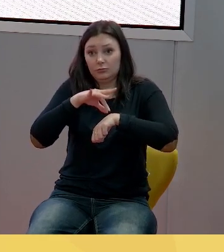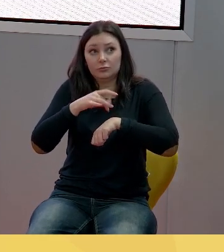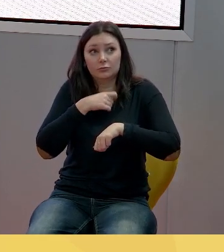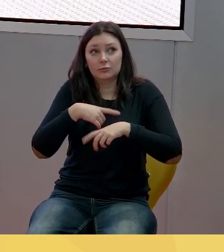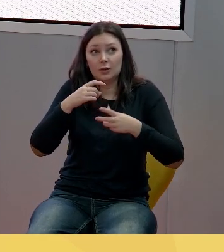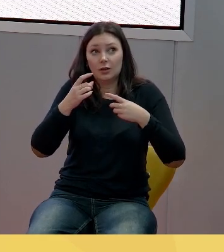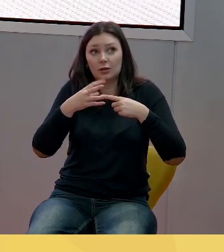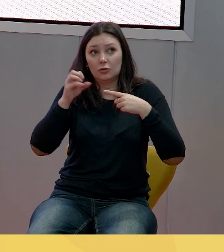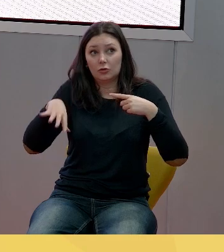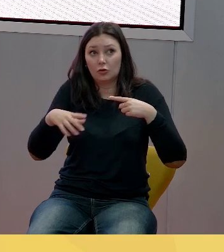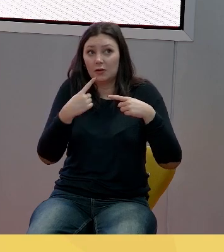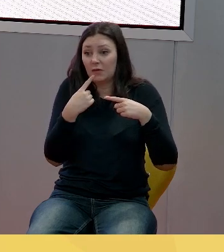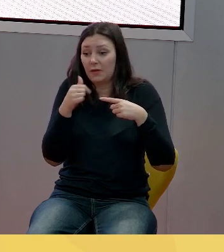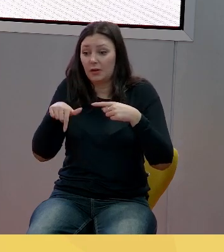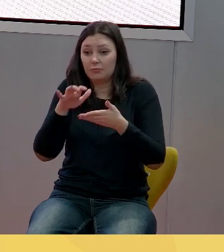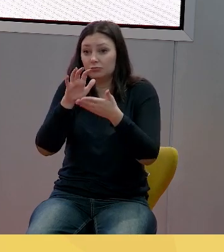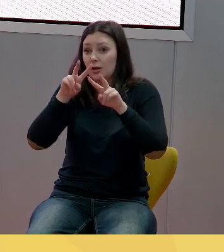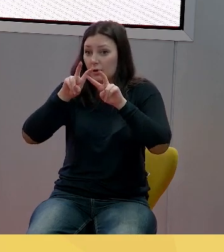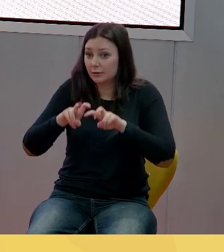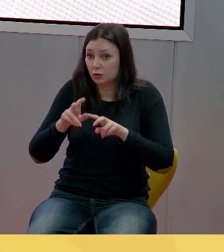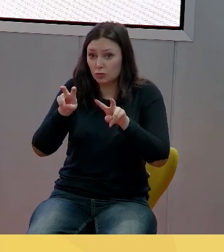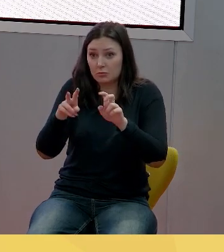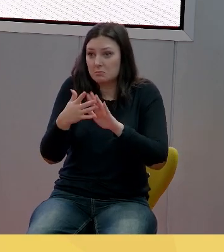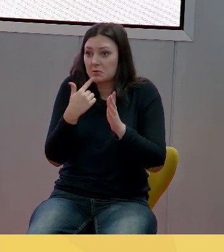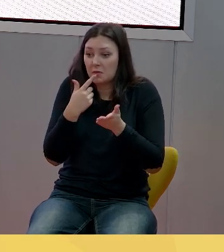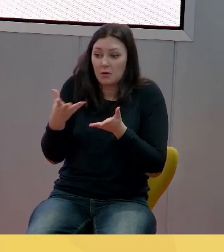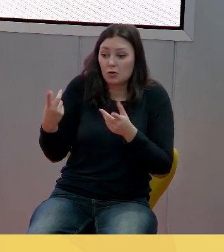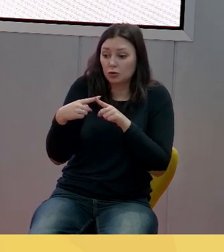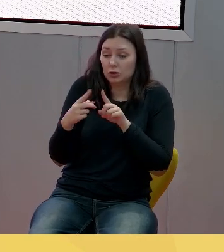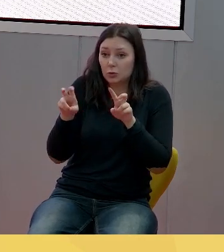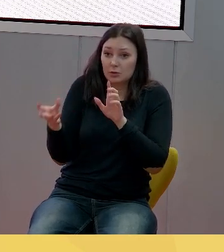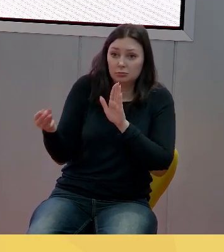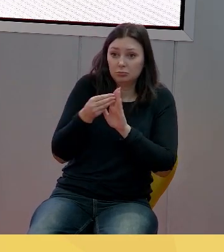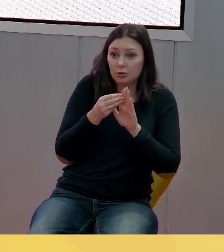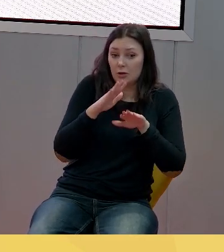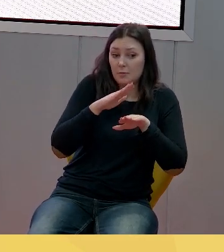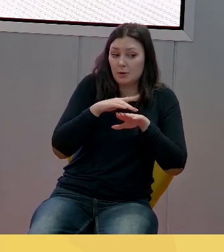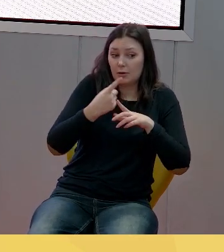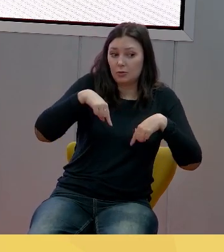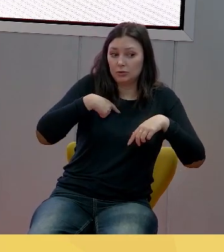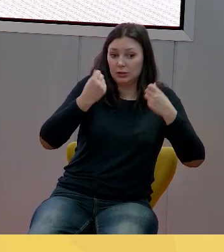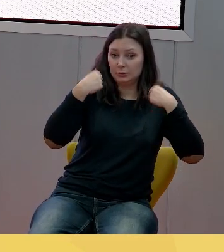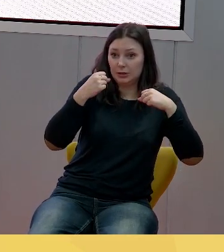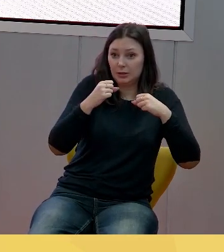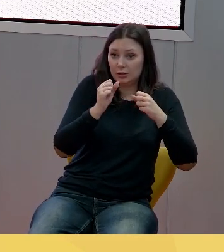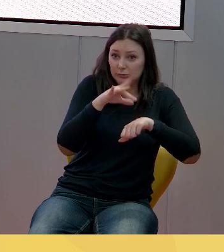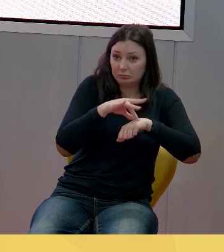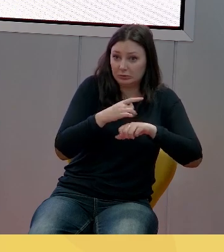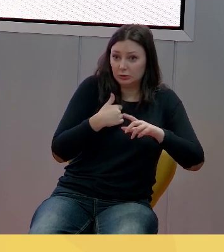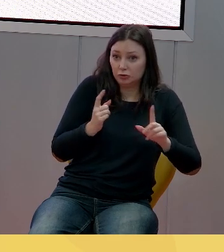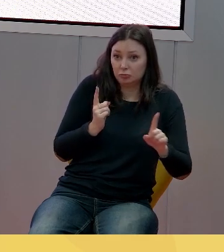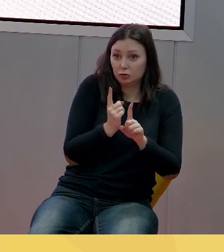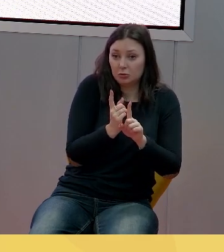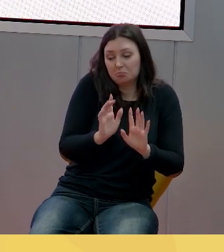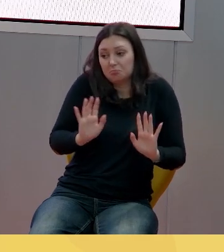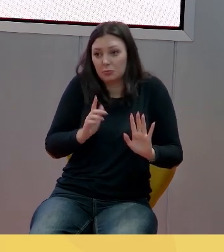aporta absolutamente nada nuevo y que contradiga sus propias guías de práctica clínica, ¿no? Y WPATH también ha dicho algunas críticas más de las